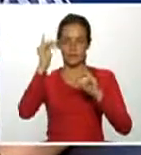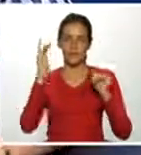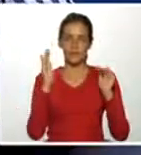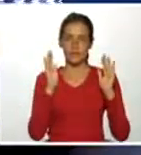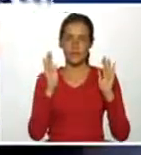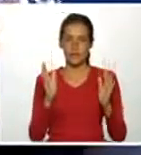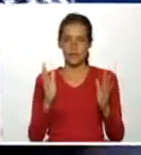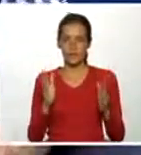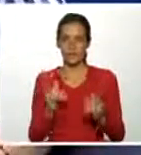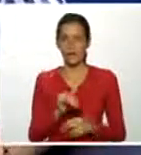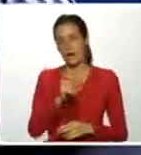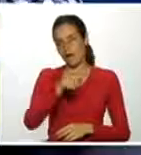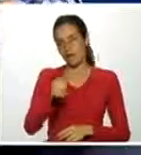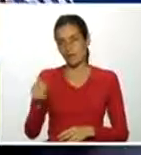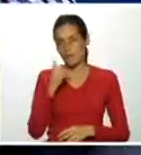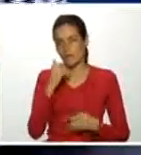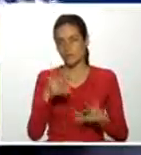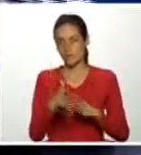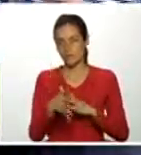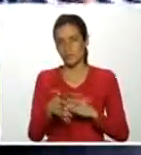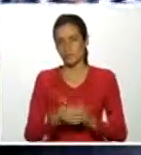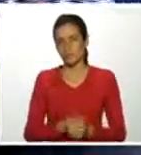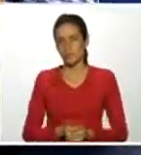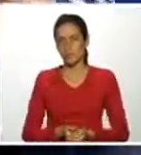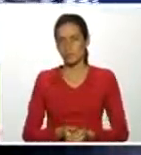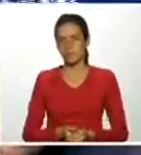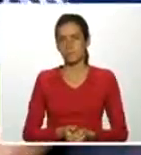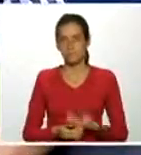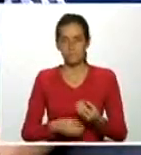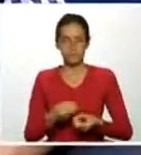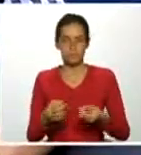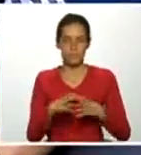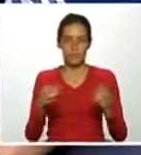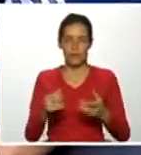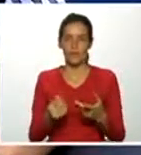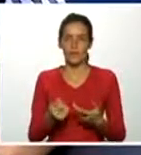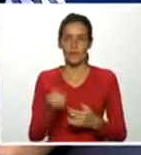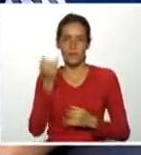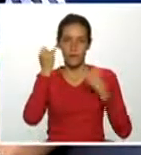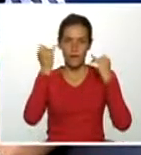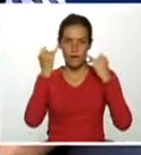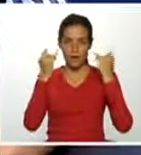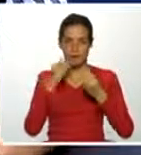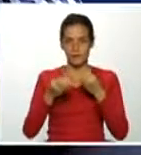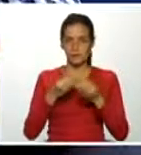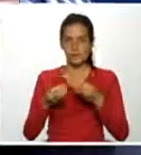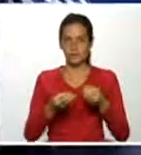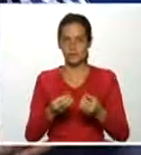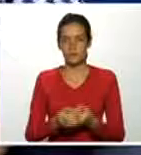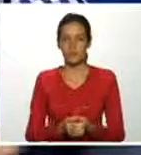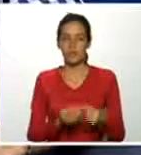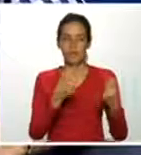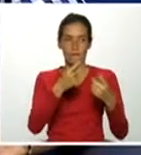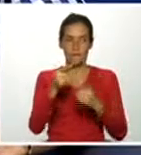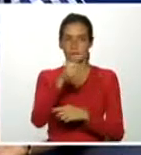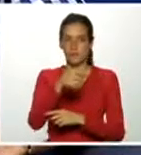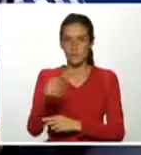plan de la patria, atendiendo a la ley de infogobierno. Entonces, fue toda esa gran iniciativa que permitió que varios